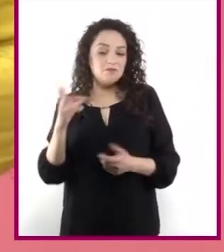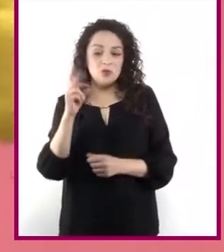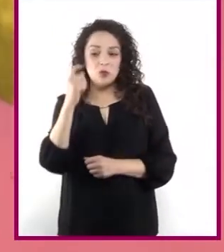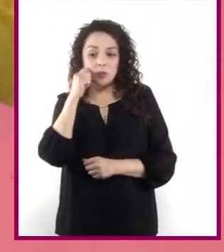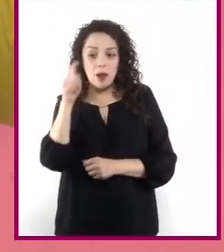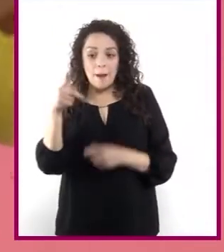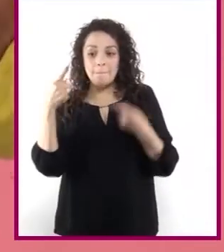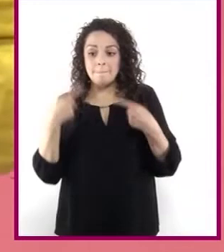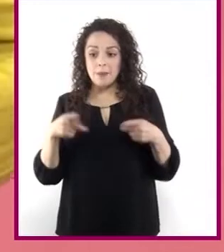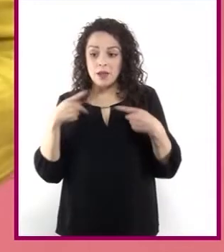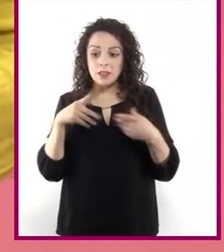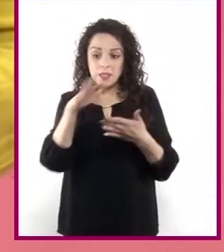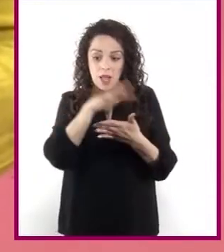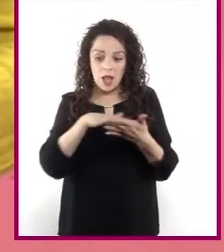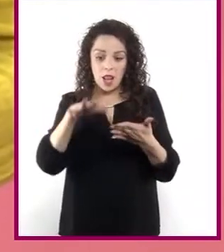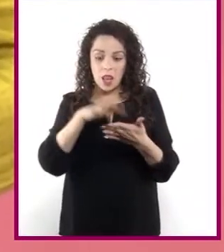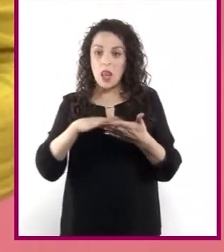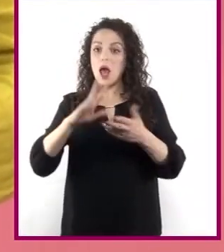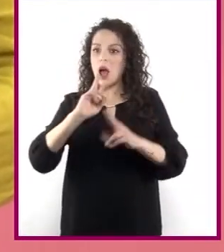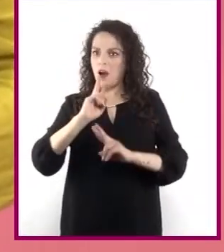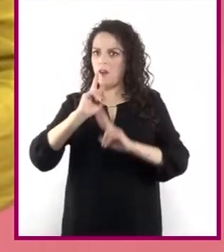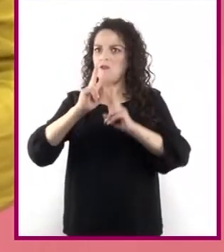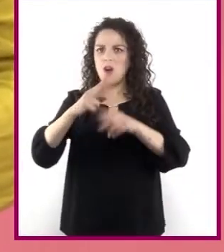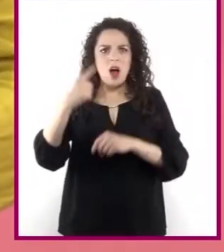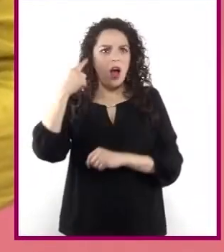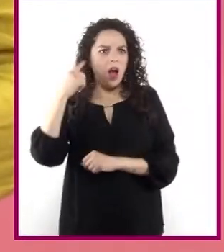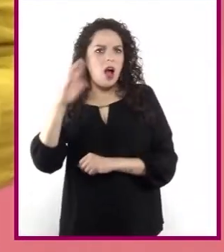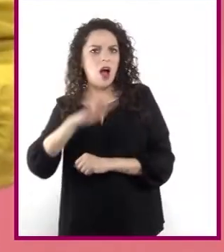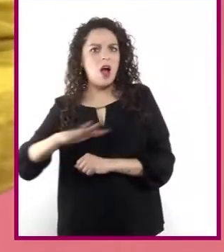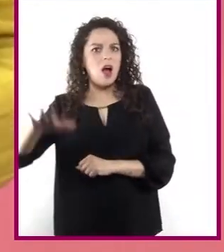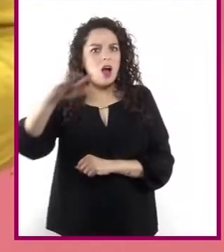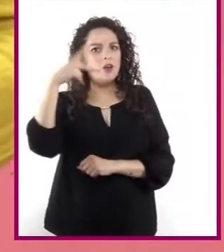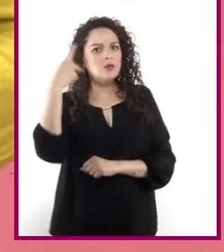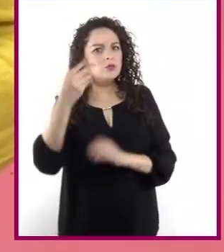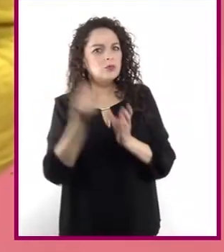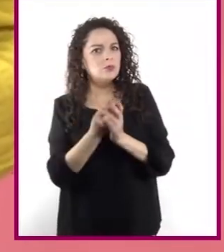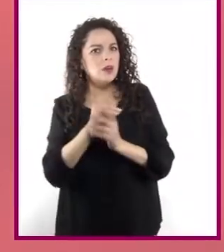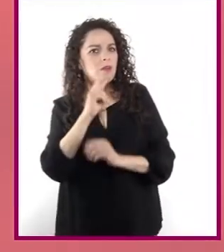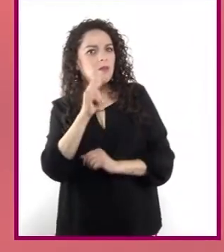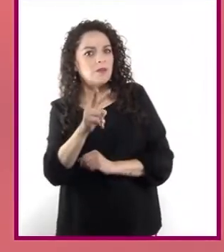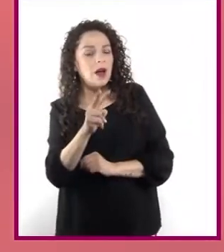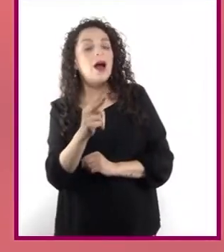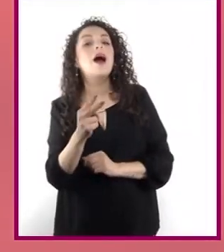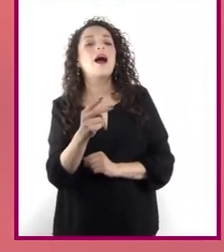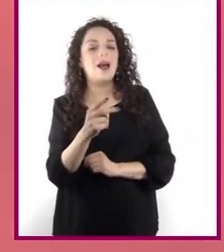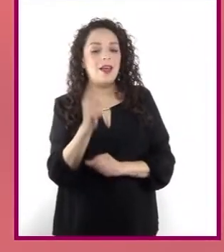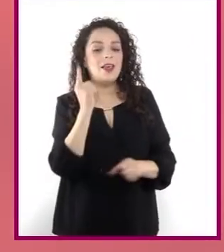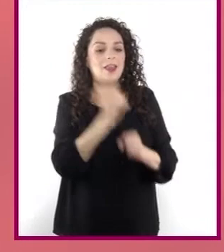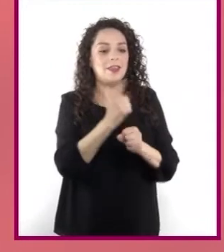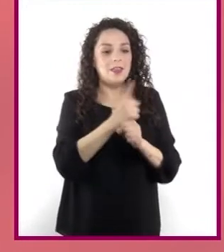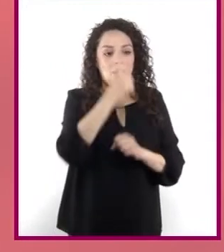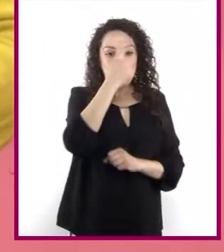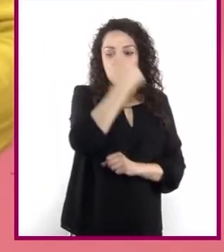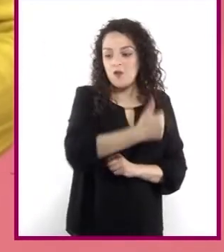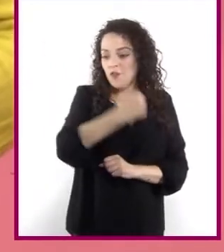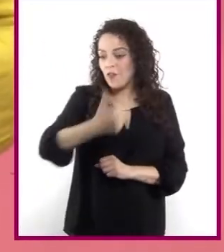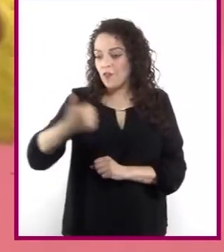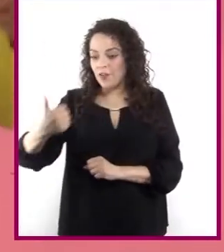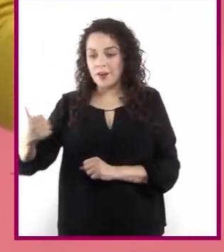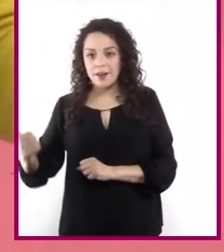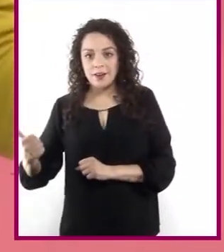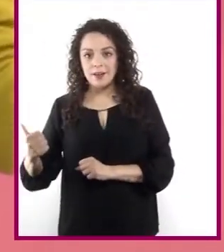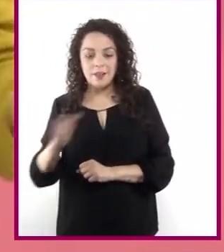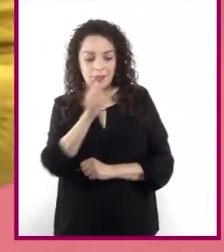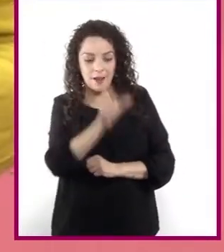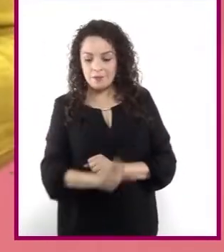la persona lee en voz alta, se identifica la voz de cada personaje. Esto permite que podamos